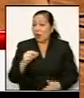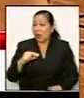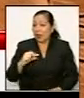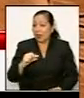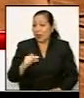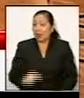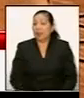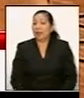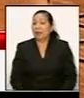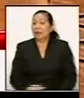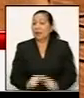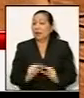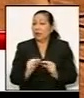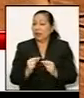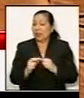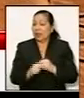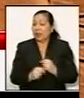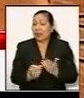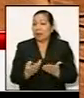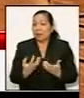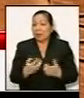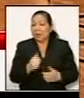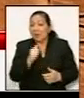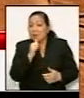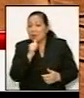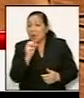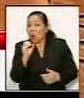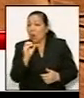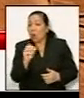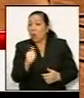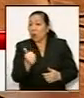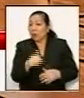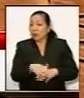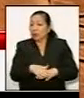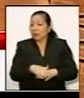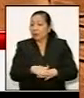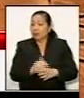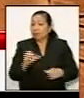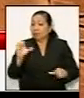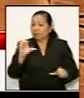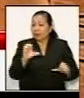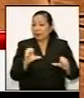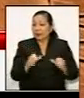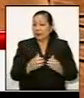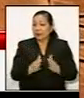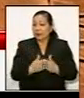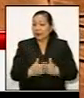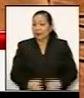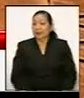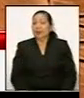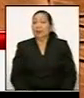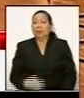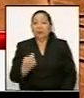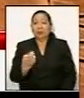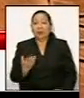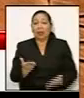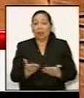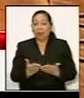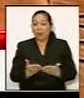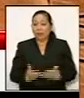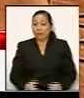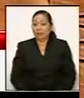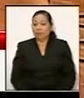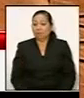organismo multinacional empresa privada u otro durante la gestión de la elaboración de los aspectos de las políticas educativas